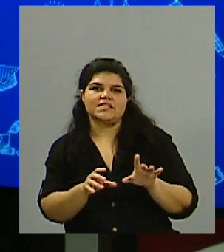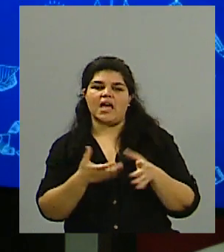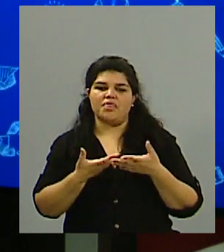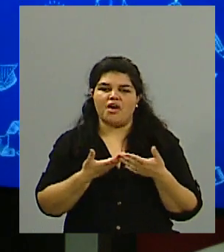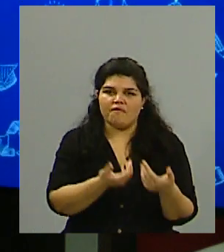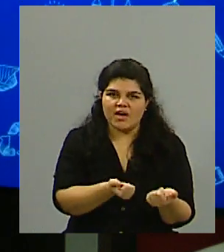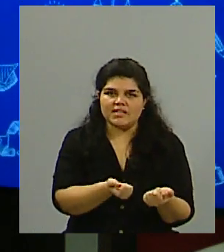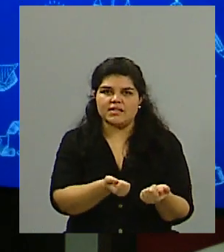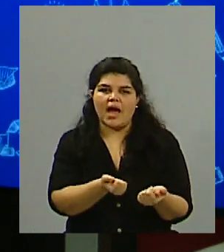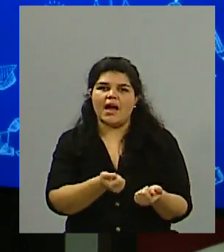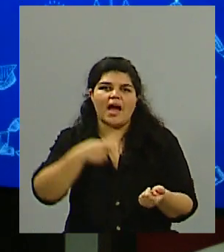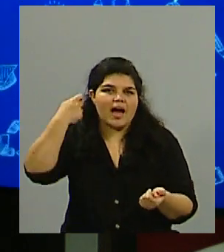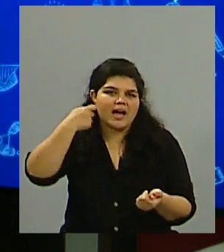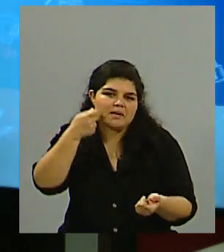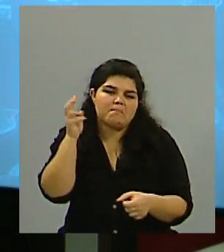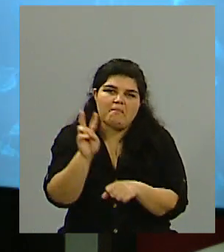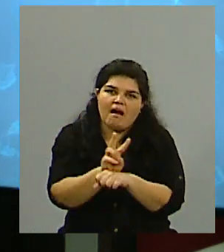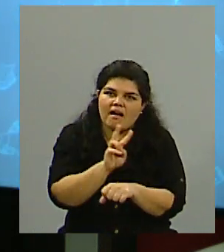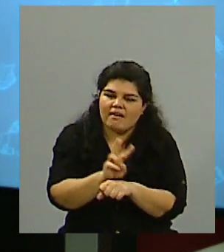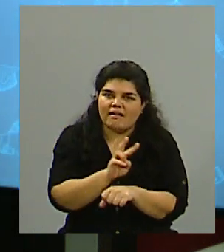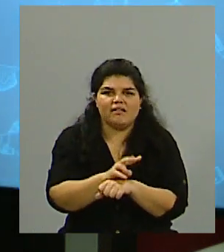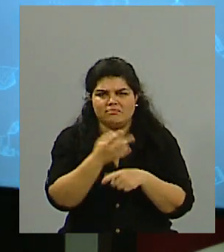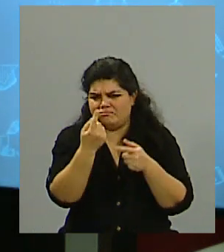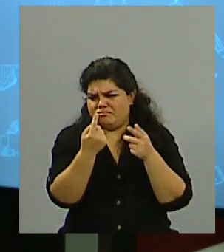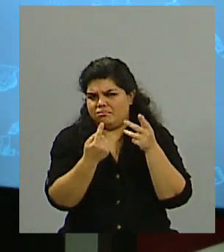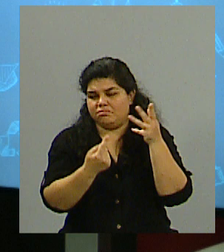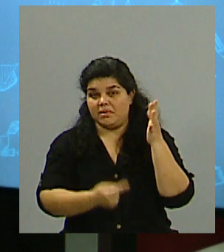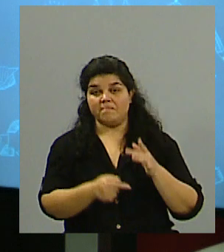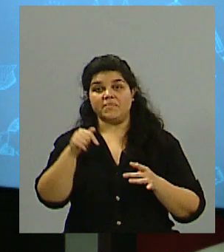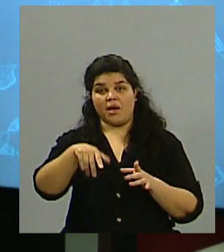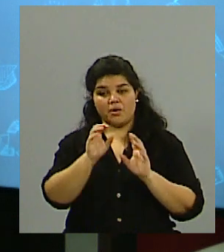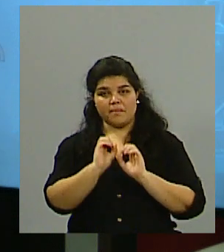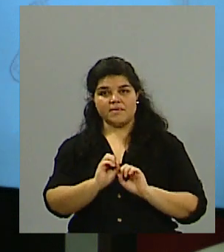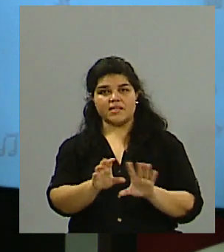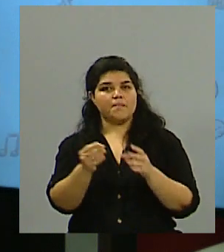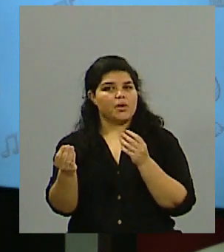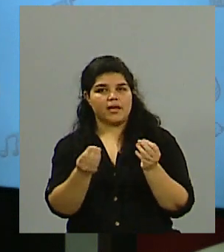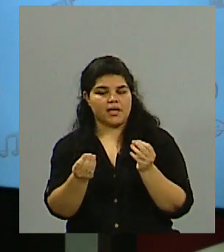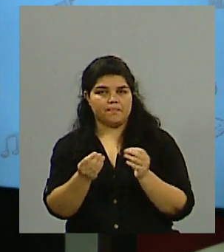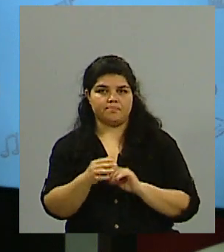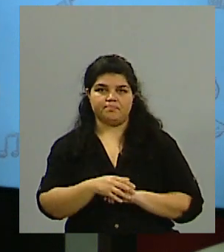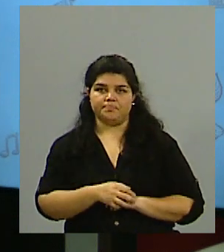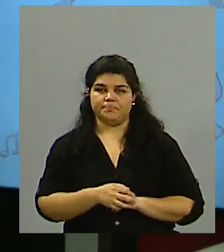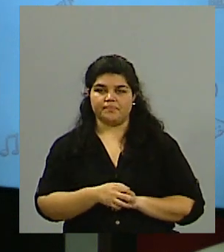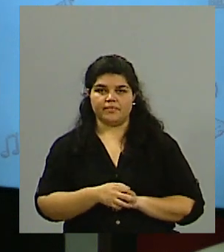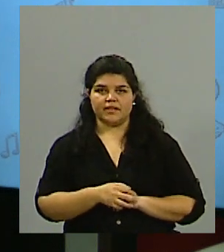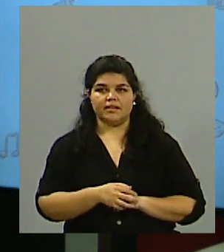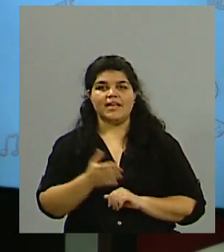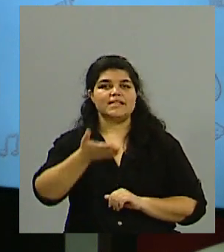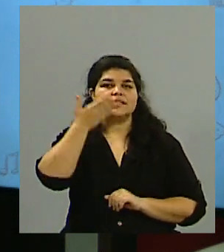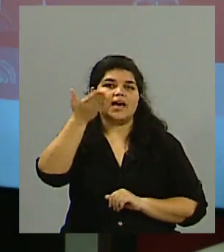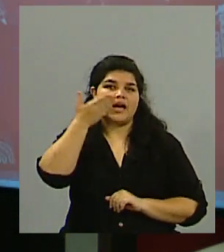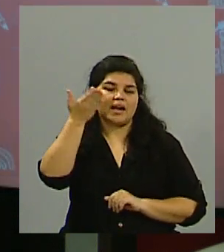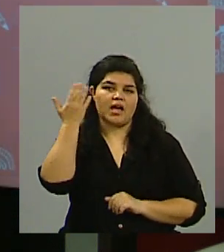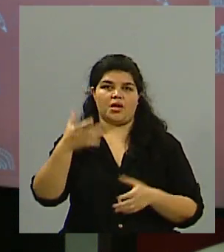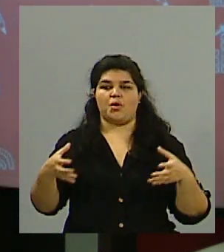cuidado. Vamos a hablar, el disparador tiene que ver con una charla que se va a dar en el marco del Colegio